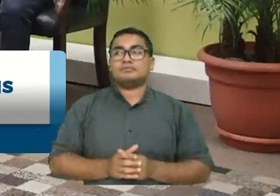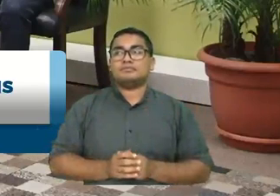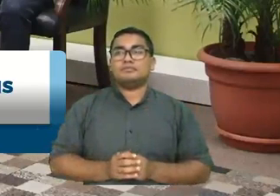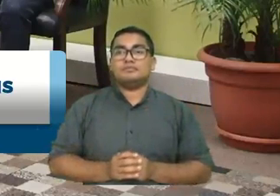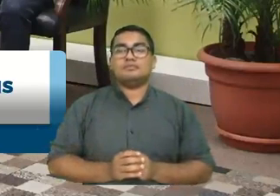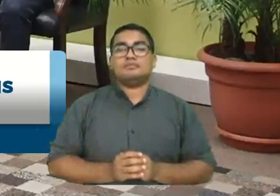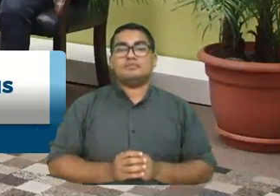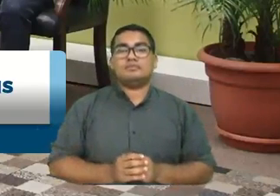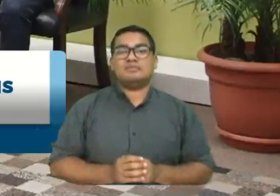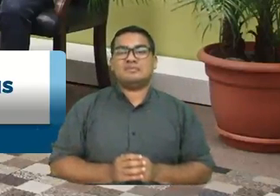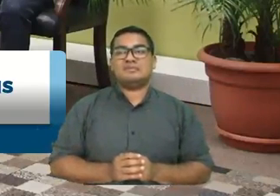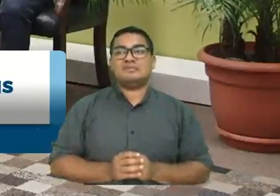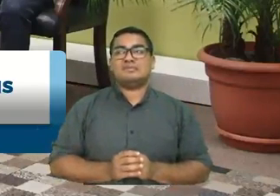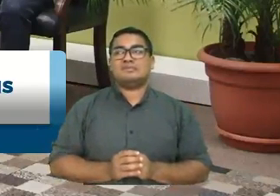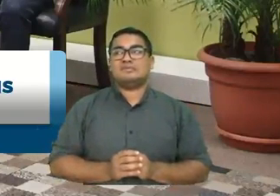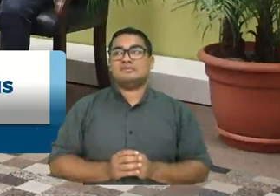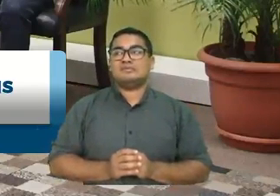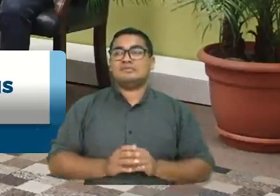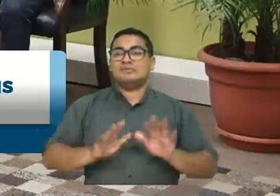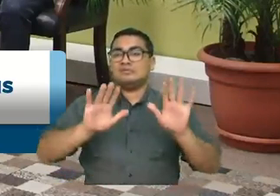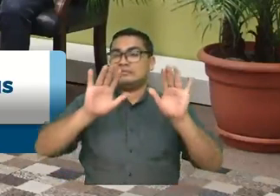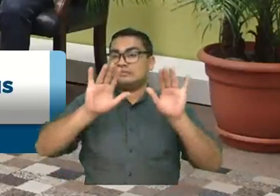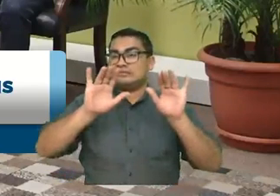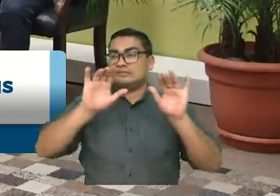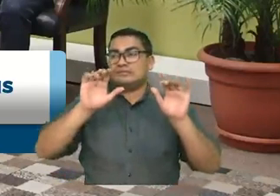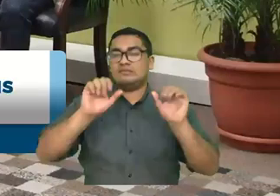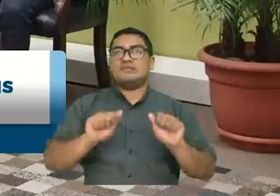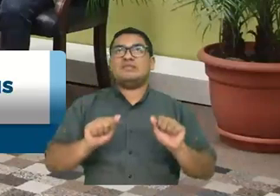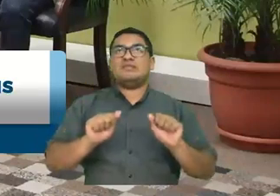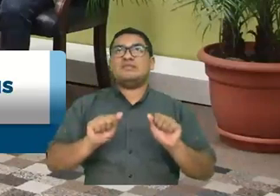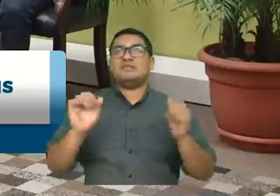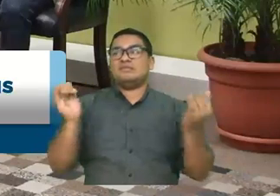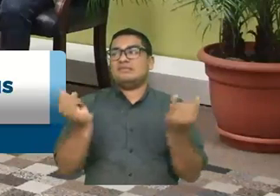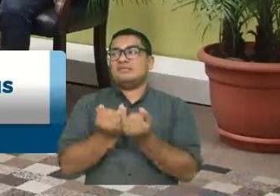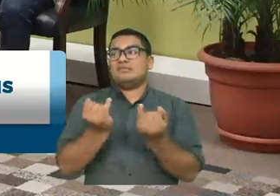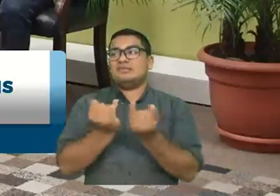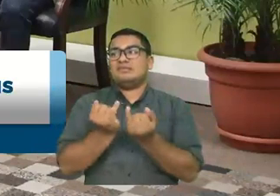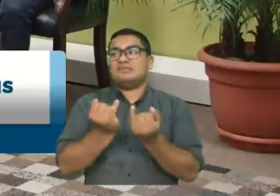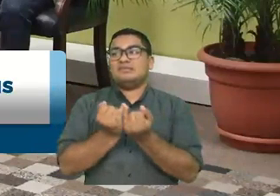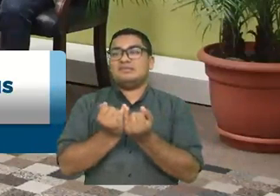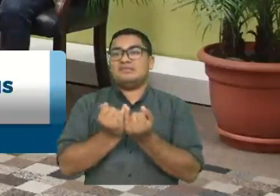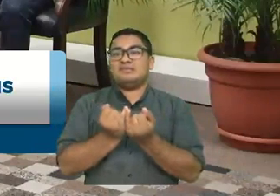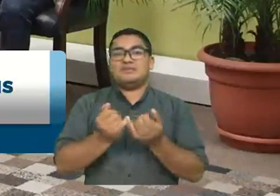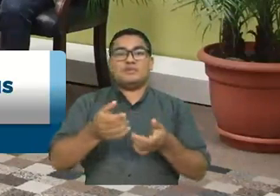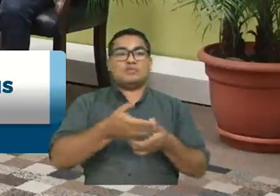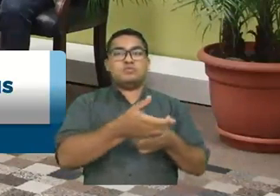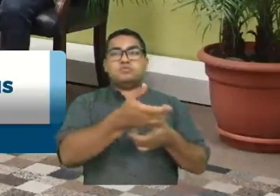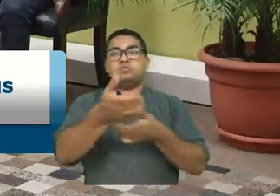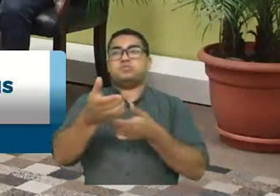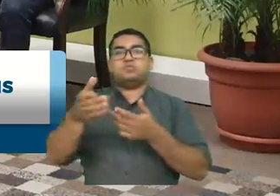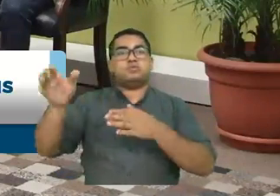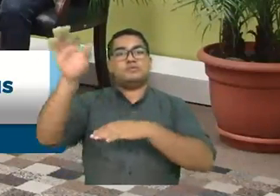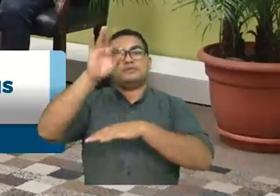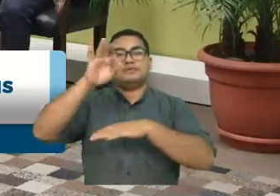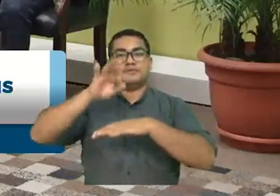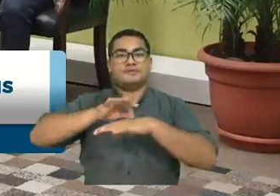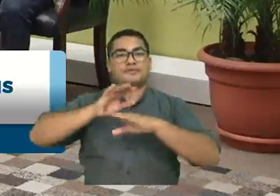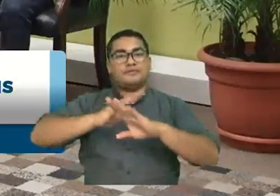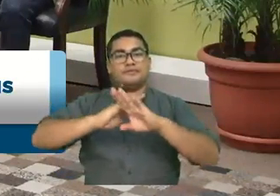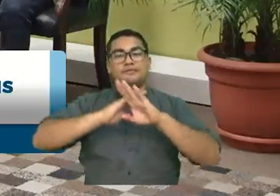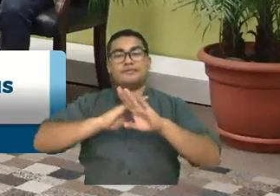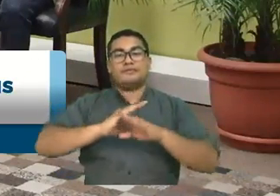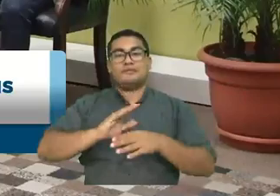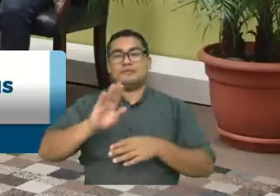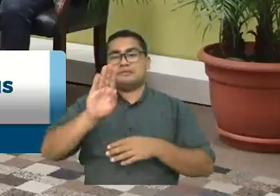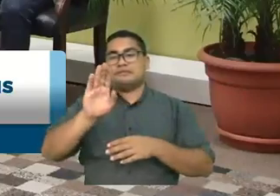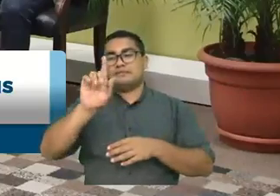Entonces, ya quedó estandarizado. Igual que los ciclos de fumigación, ¿verdad? De aplicación